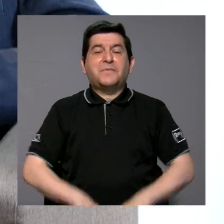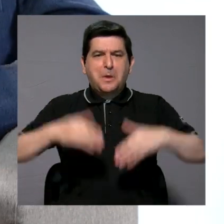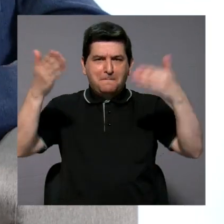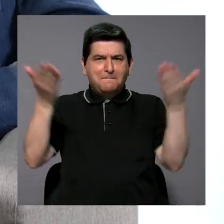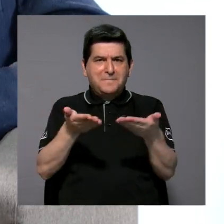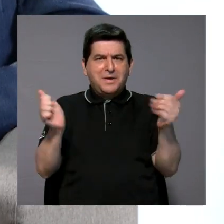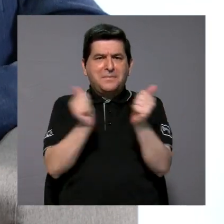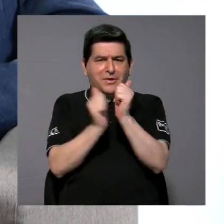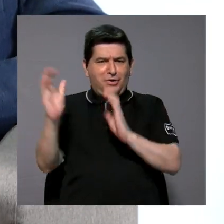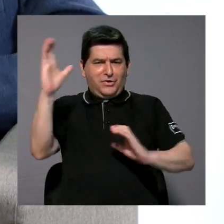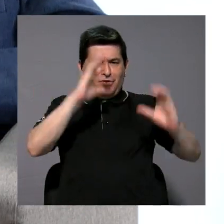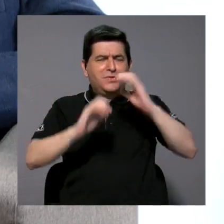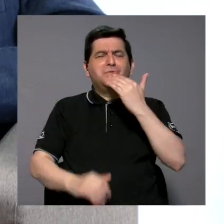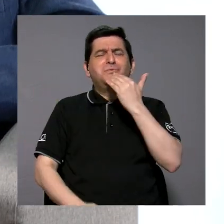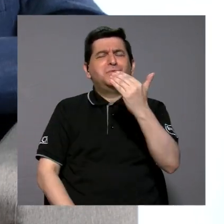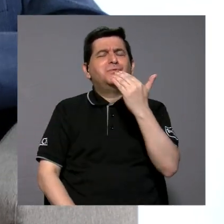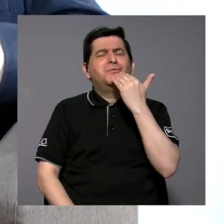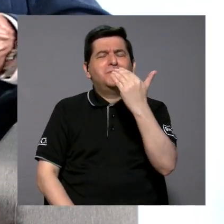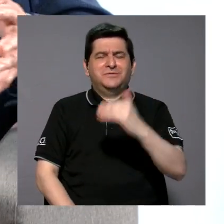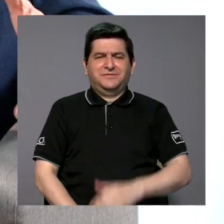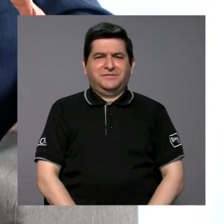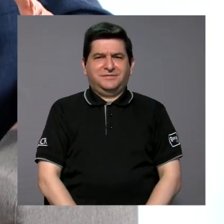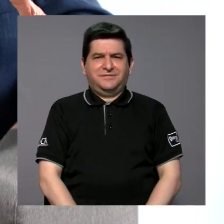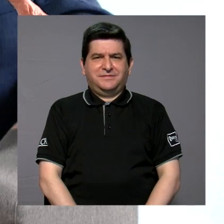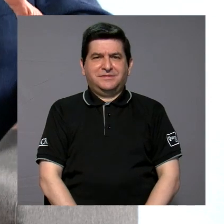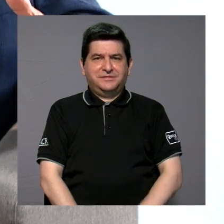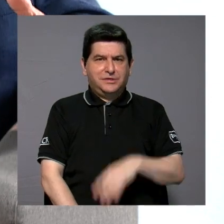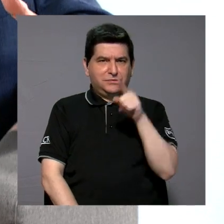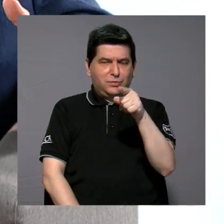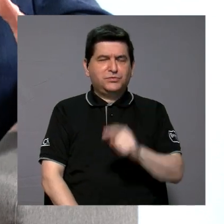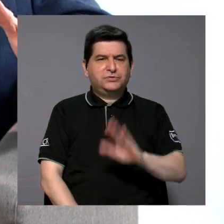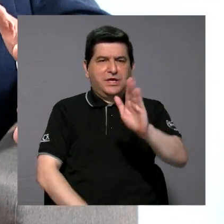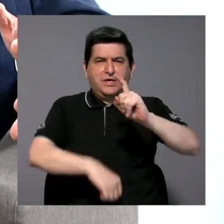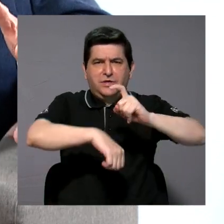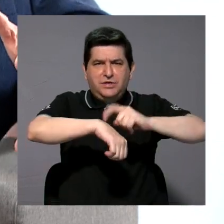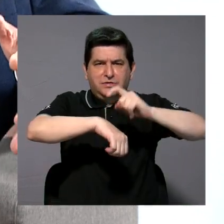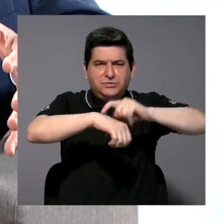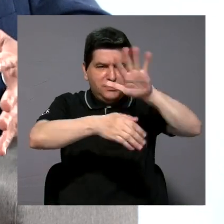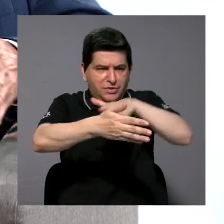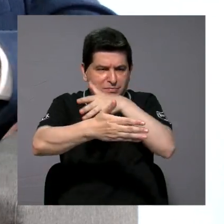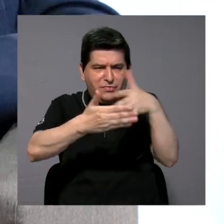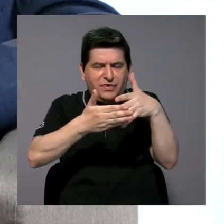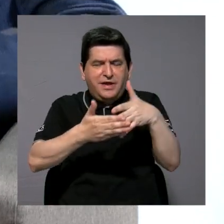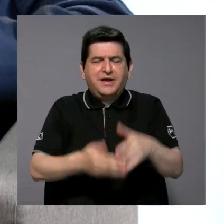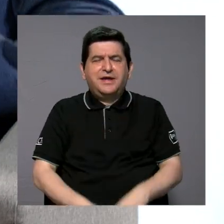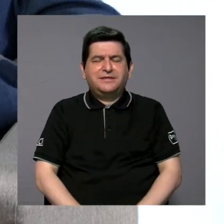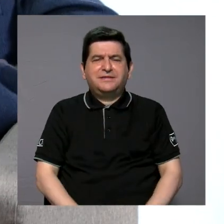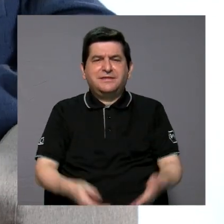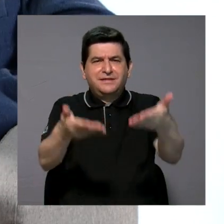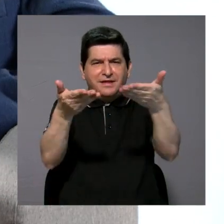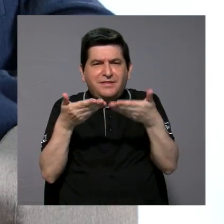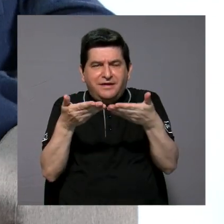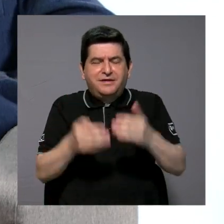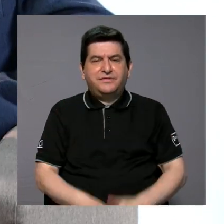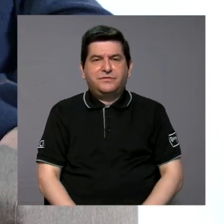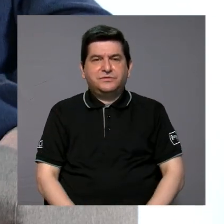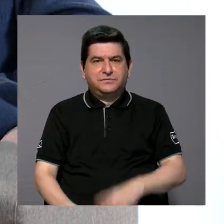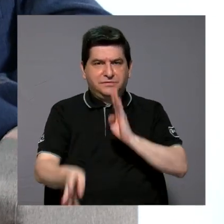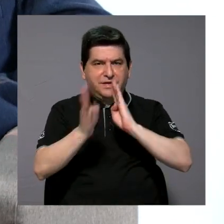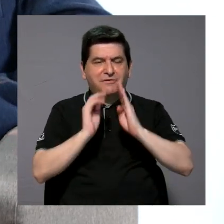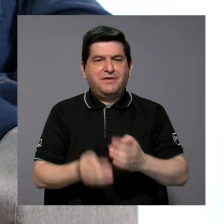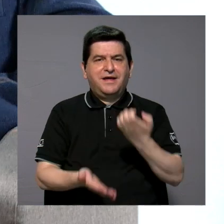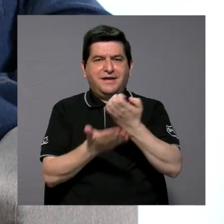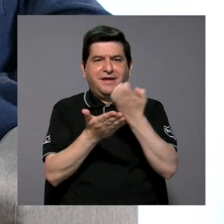Jaime, bienvenido a Conciencia. Le agradecemos mucho que haya hecho un campito de su apretada agenda para hablar de economía